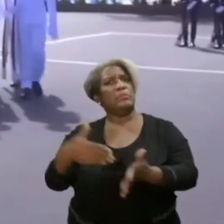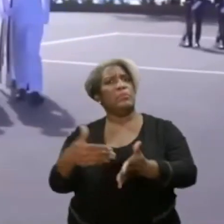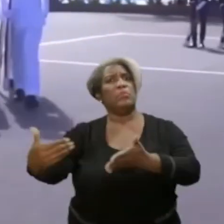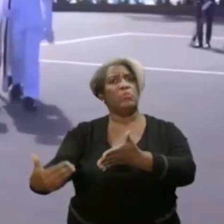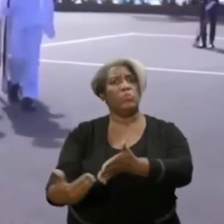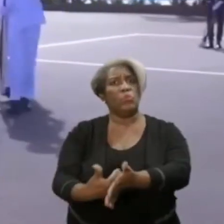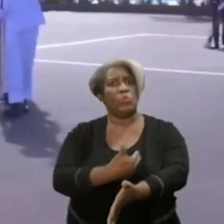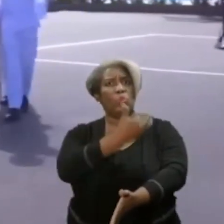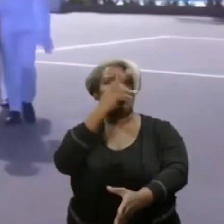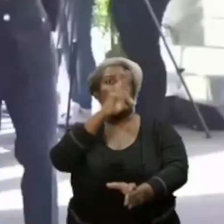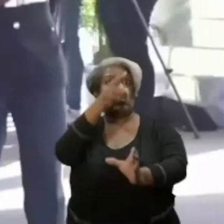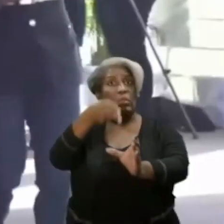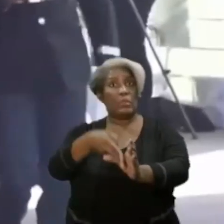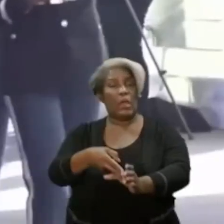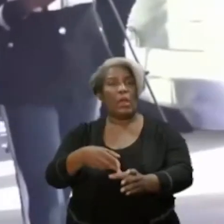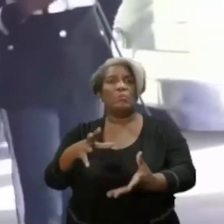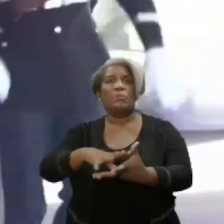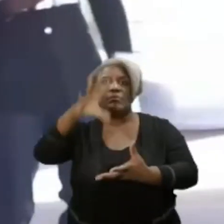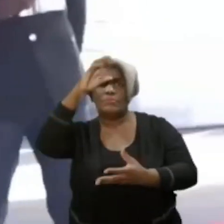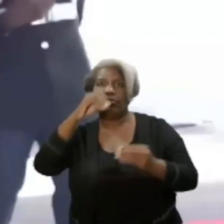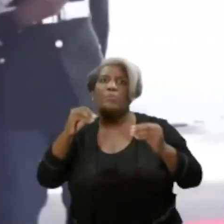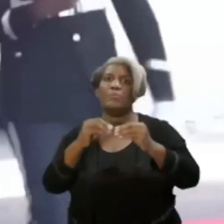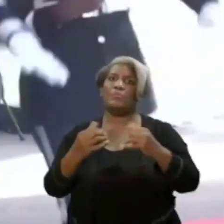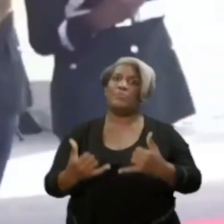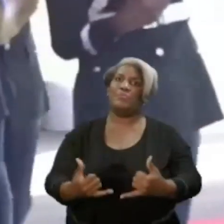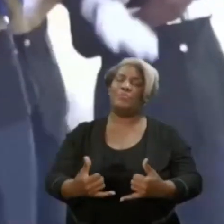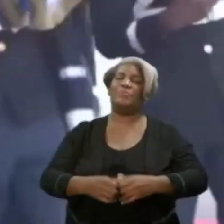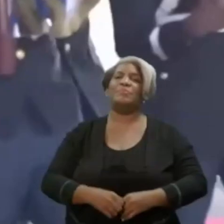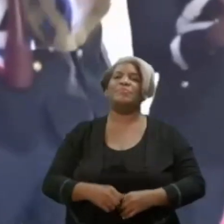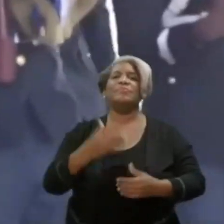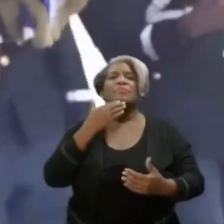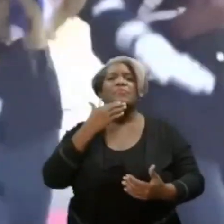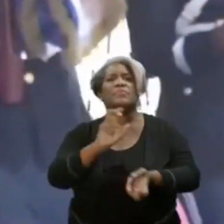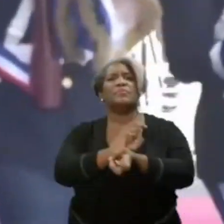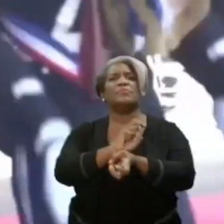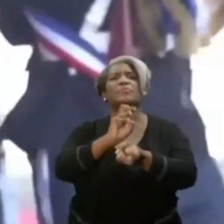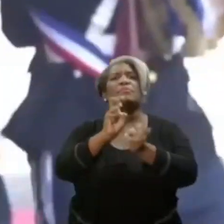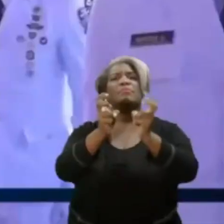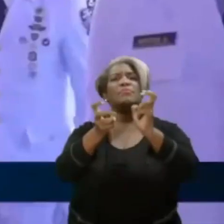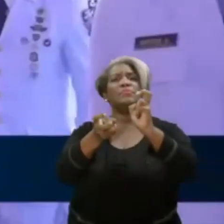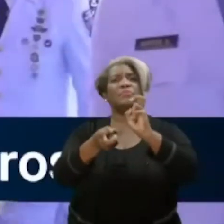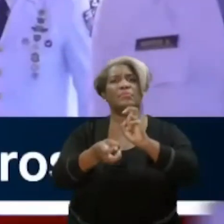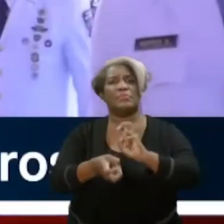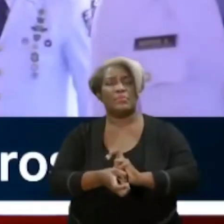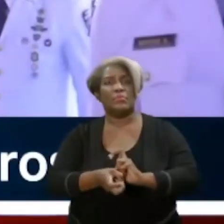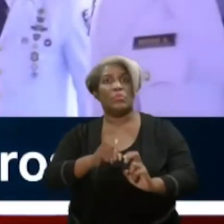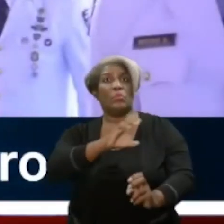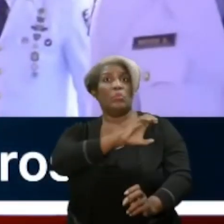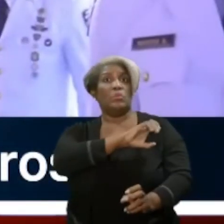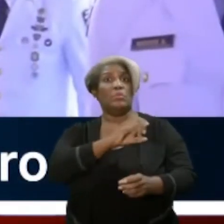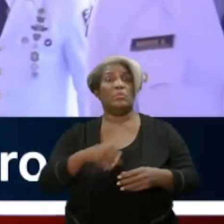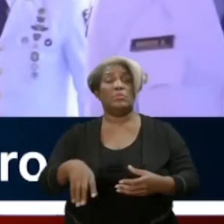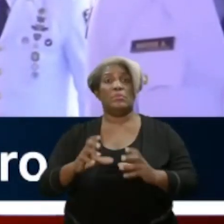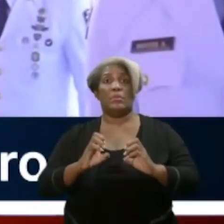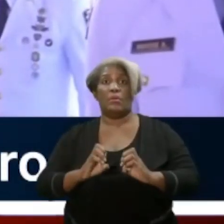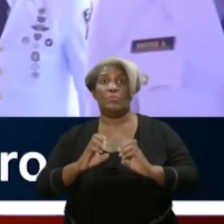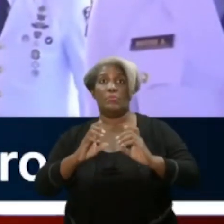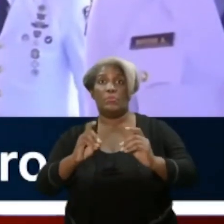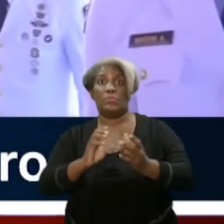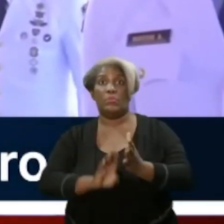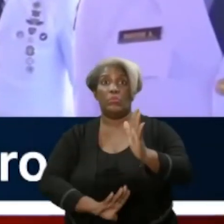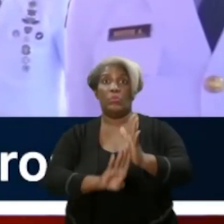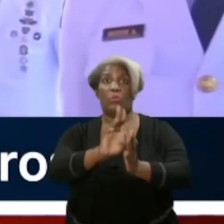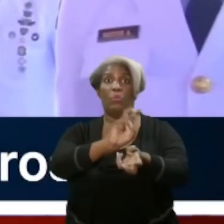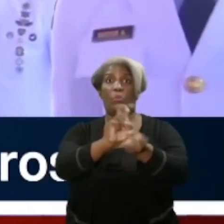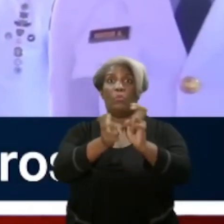miembros. Ahora, y gracias a la reforma, la formación de los policías pasa de solo 3 meses que era en el